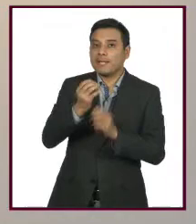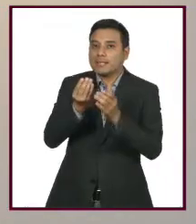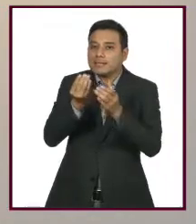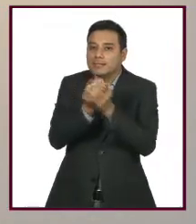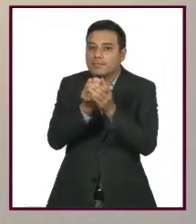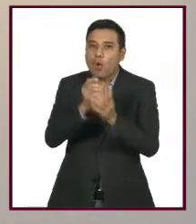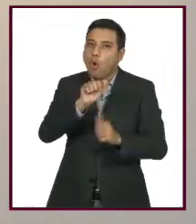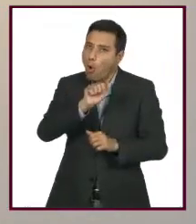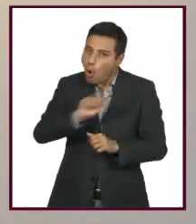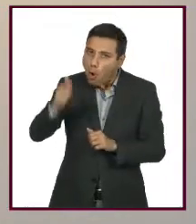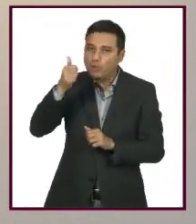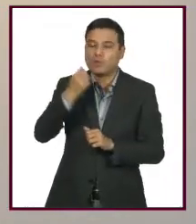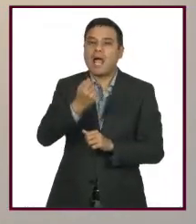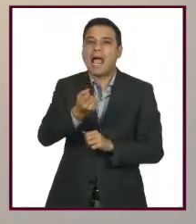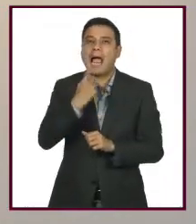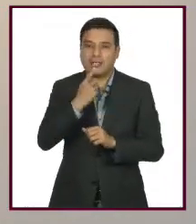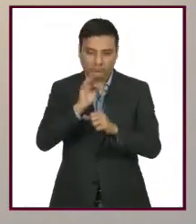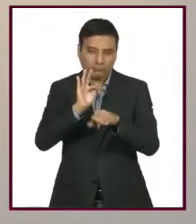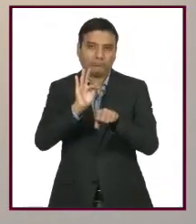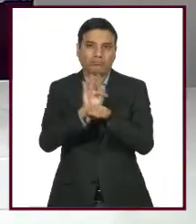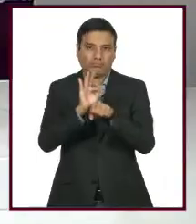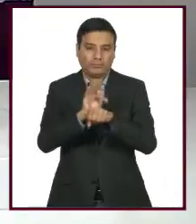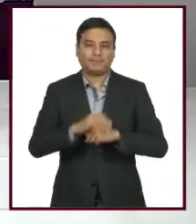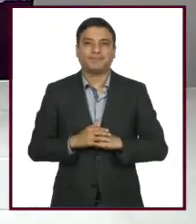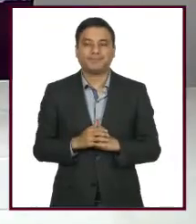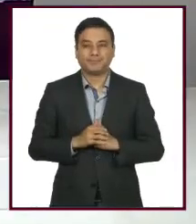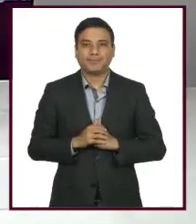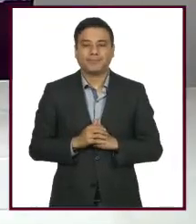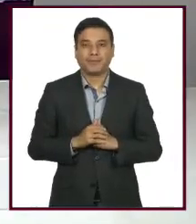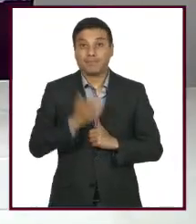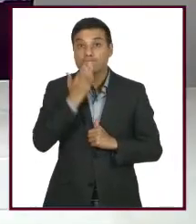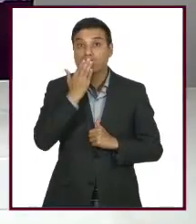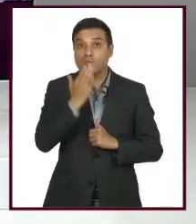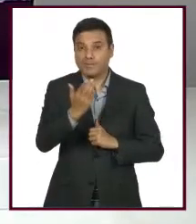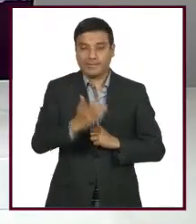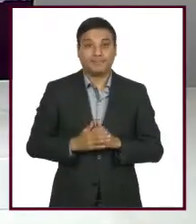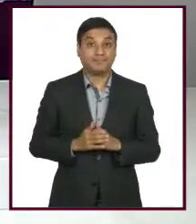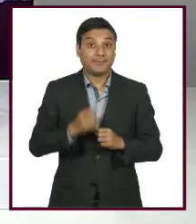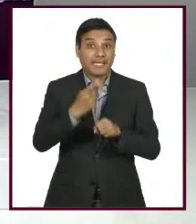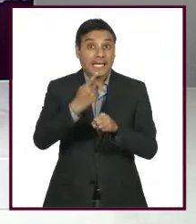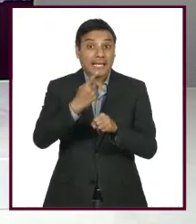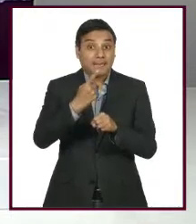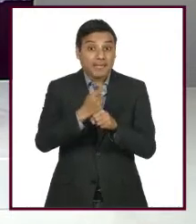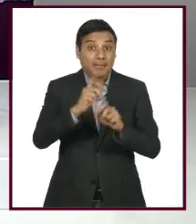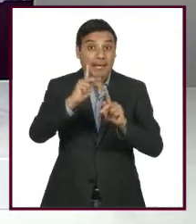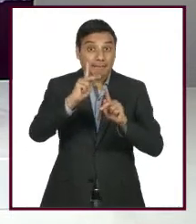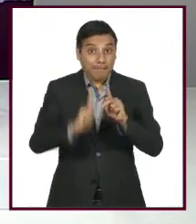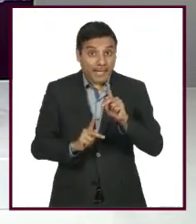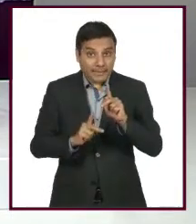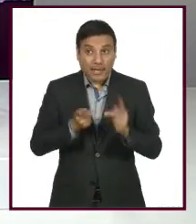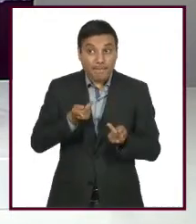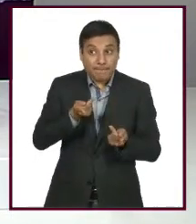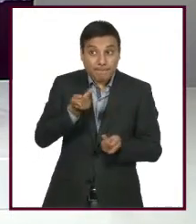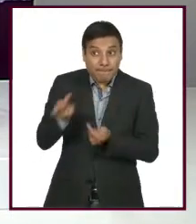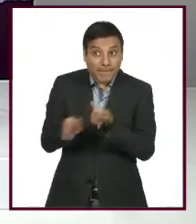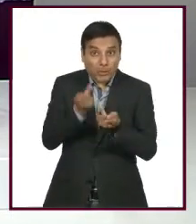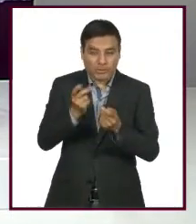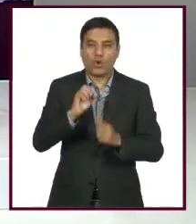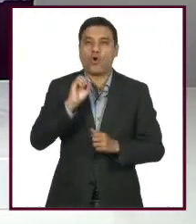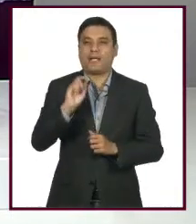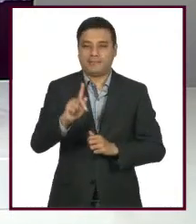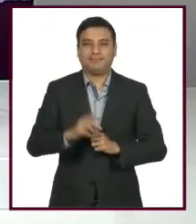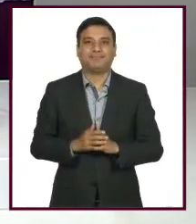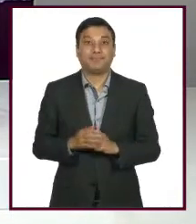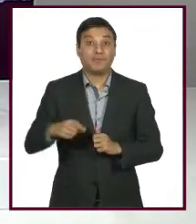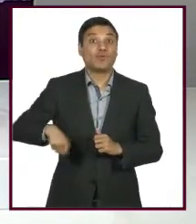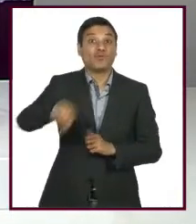consume para estos fines. Muy bien, esta es la primera parte con preguntas y respuestas. No olviden ponernos